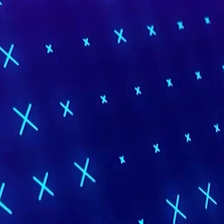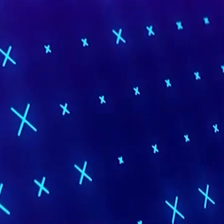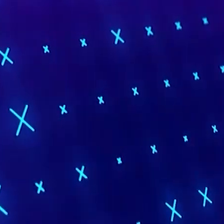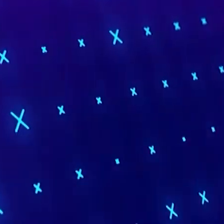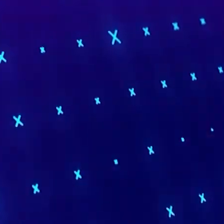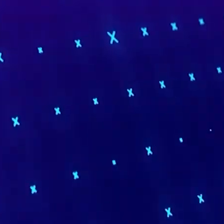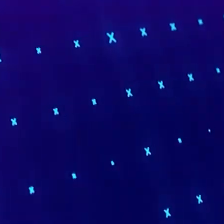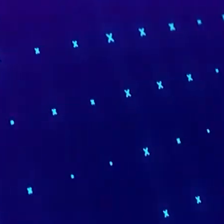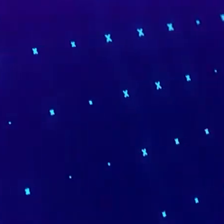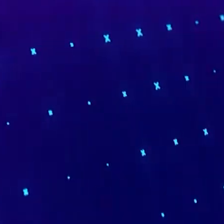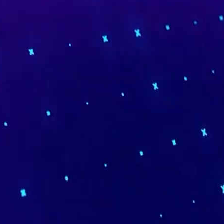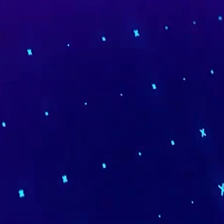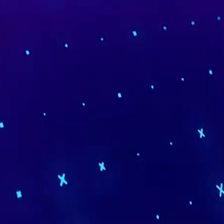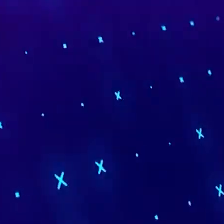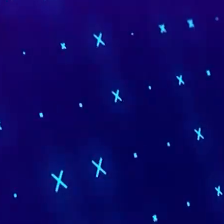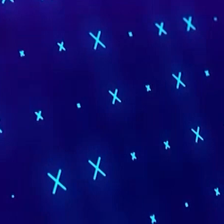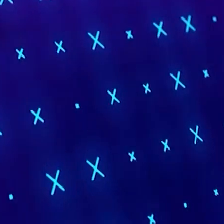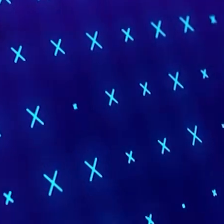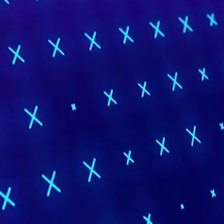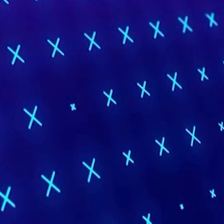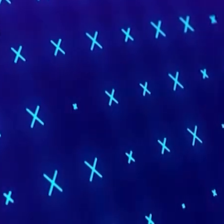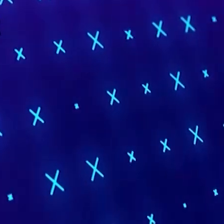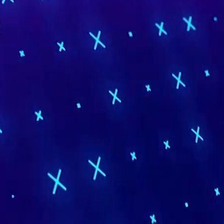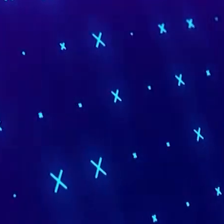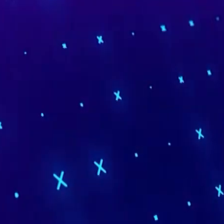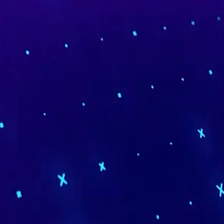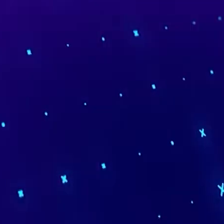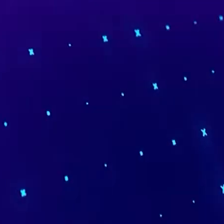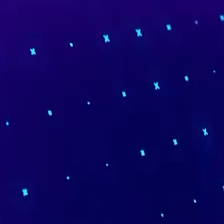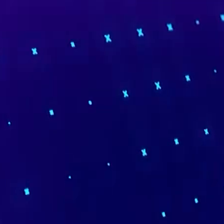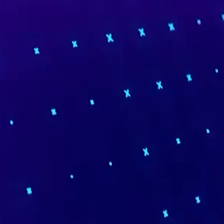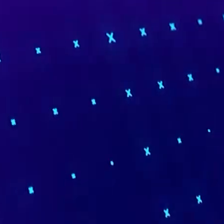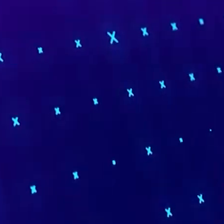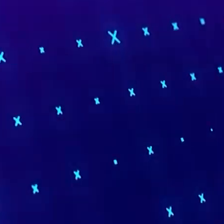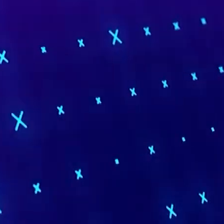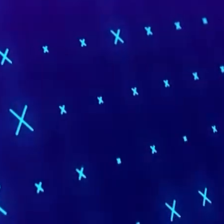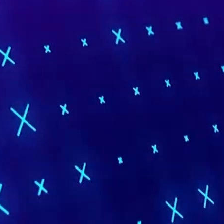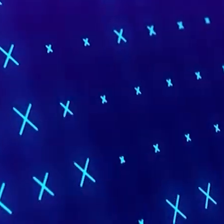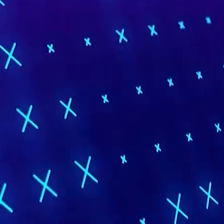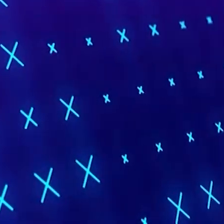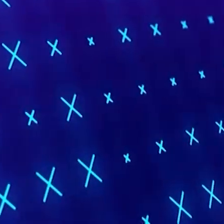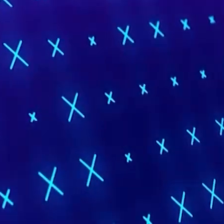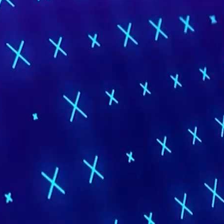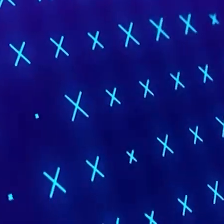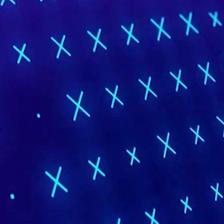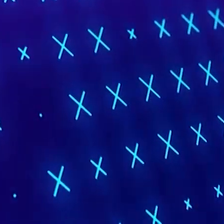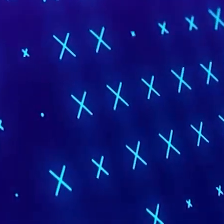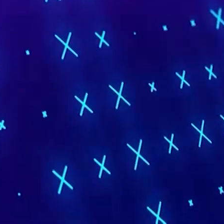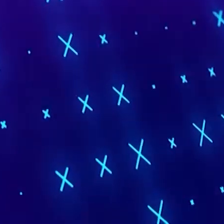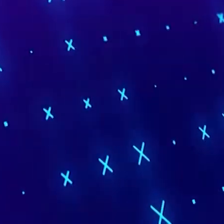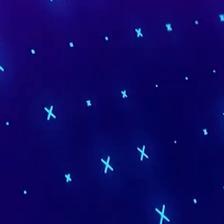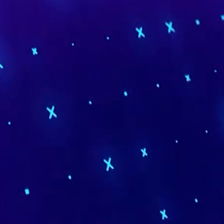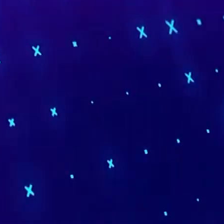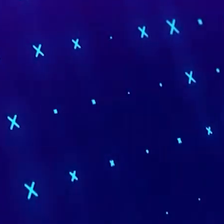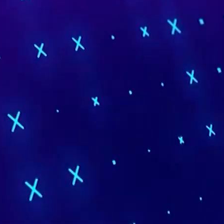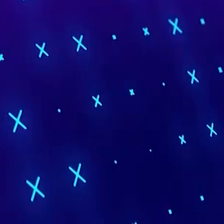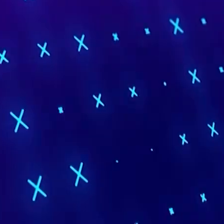información más relevante de la inclusión a personas con discapacidad en Baja California Sur.